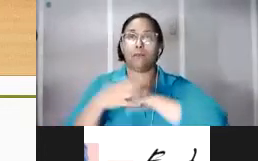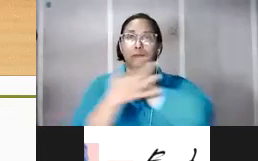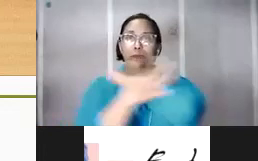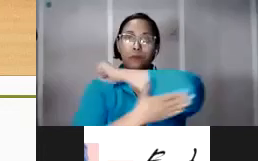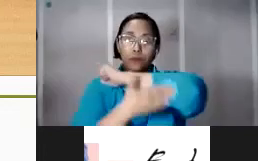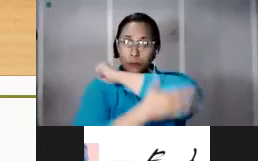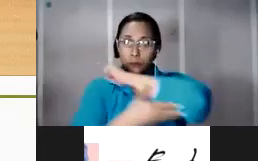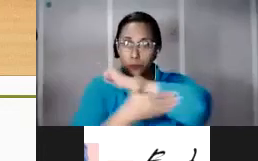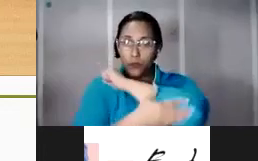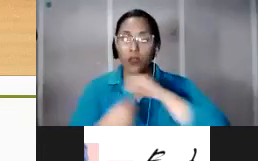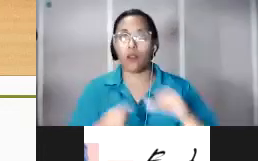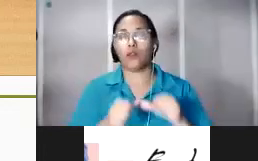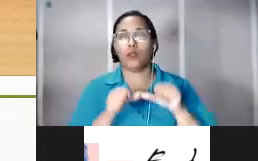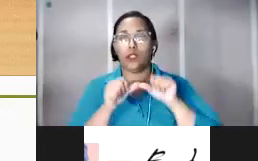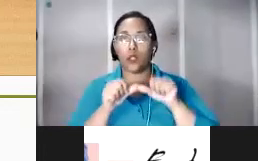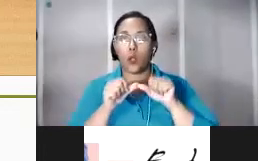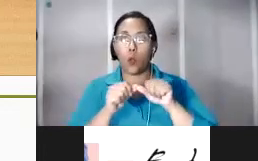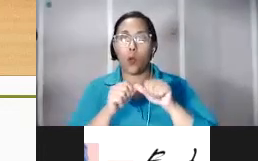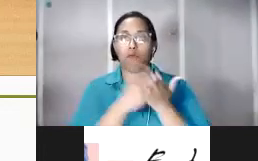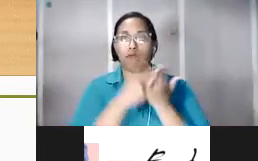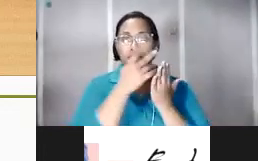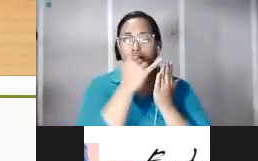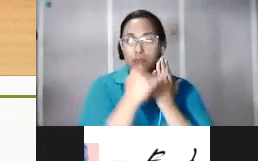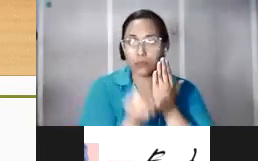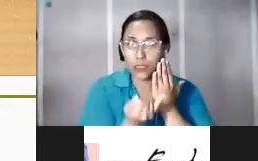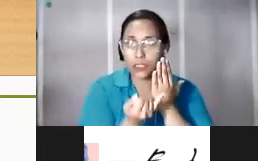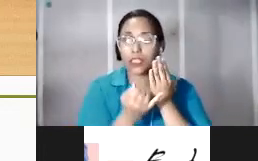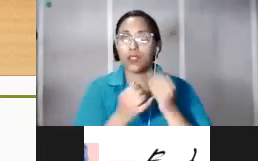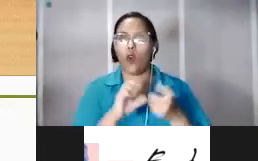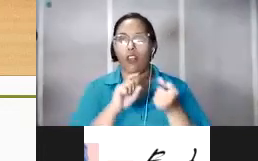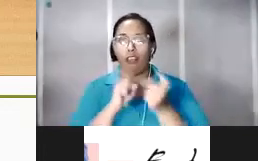continuaba con sus proyectos de modernización